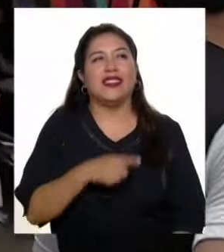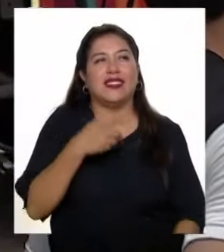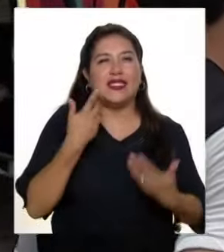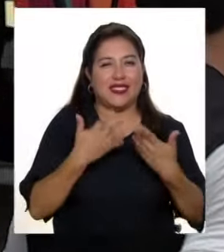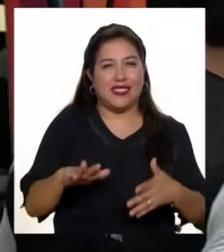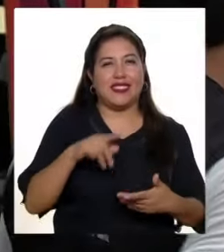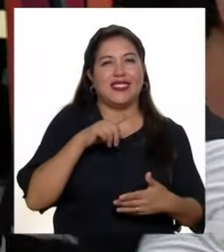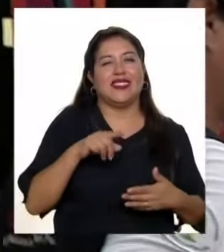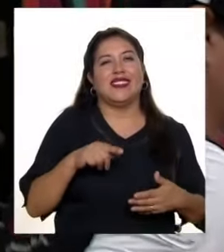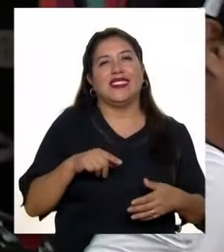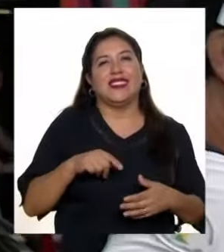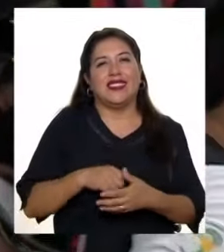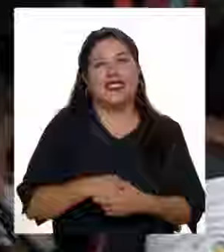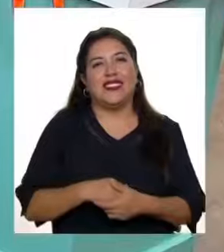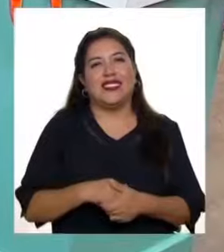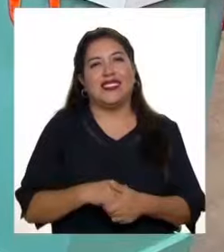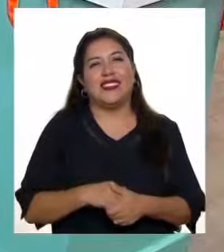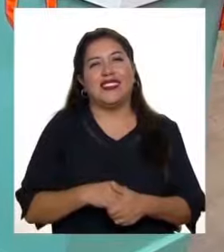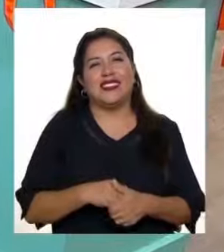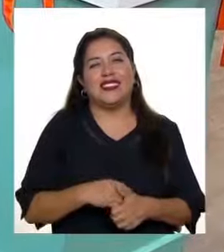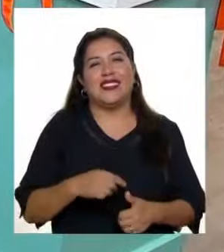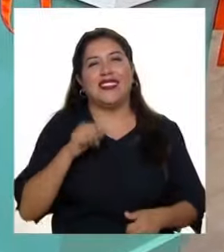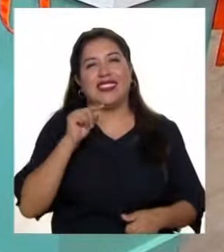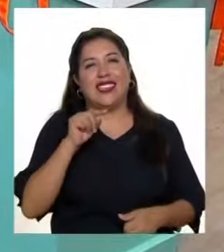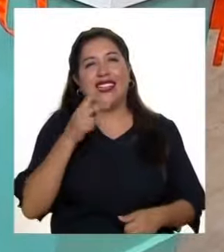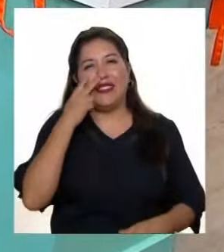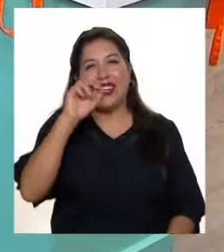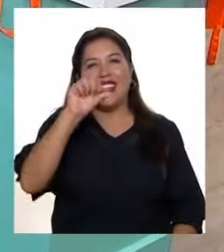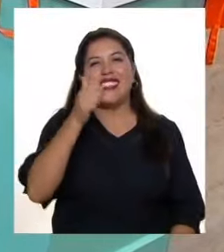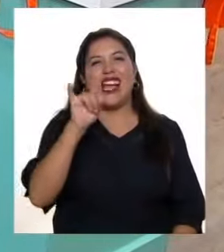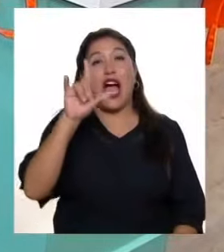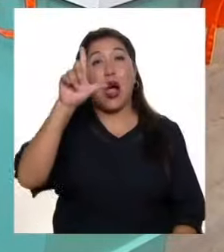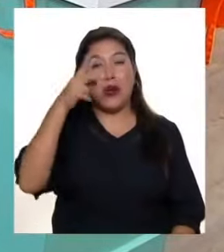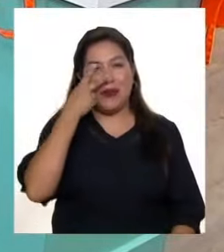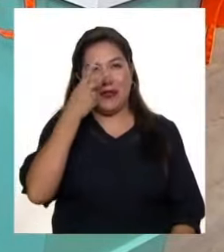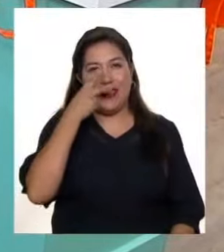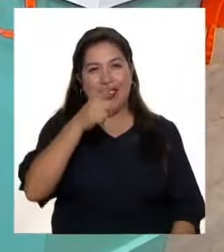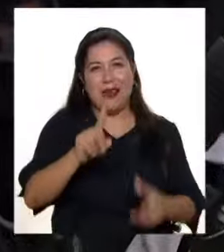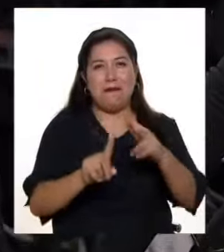alitas picantes de Cristo Pelerotti, realmente... Ahí está Saúl en pantalla. Está...